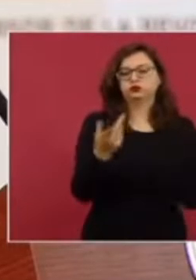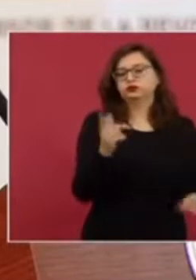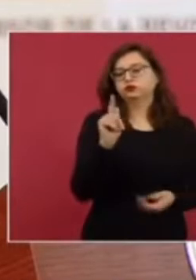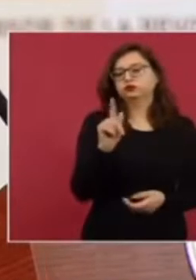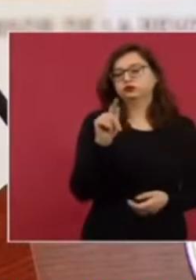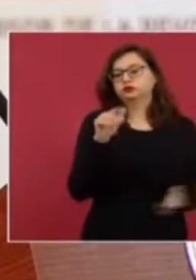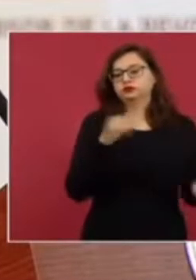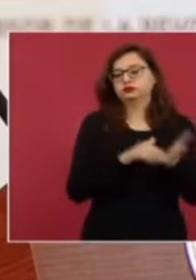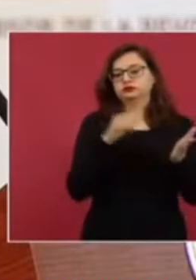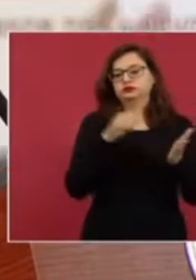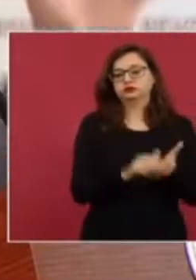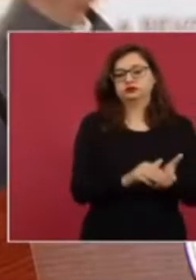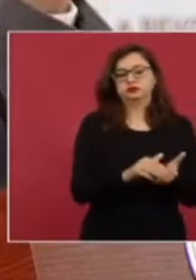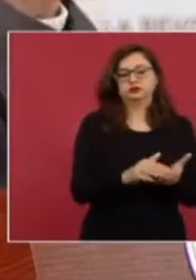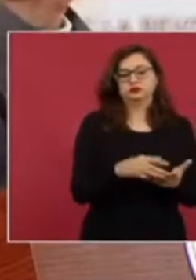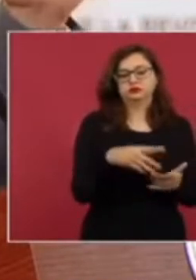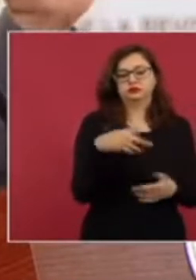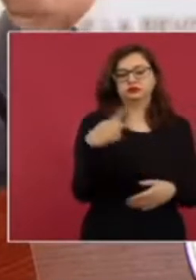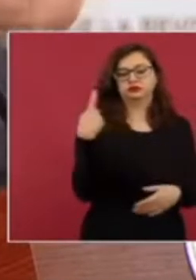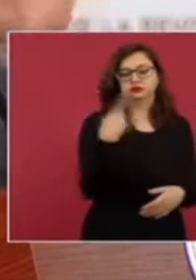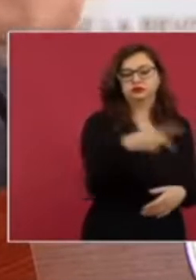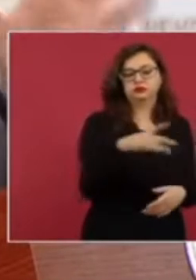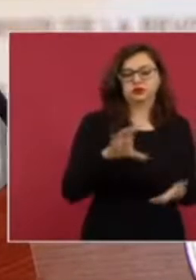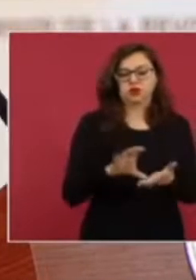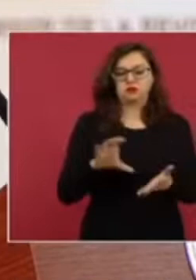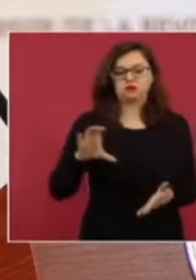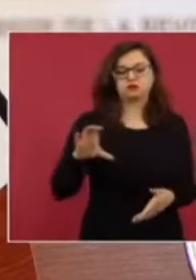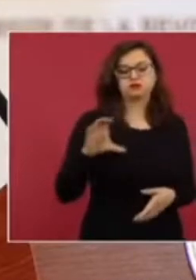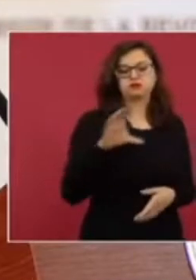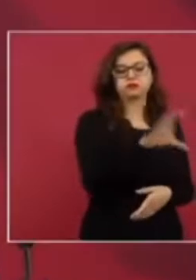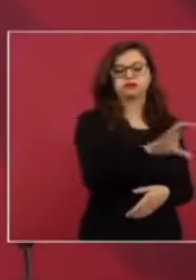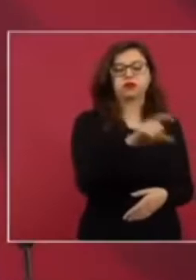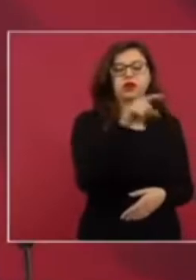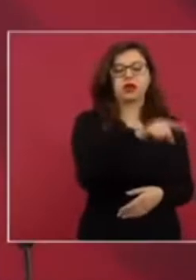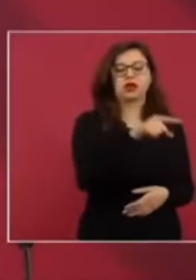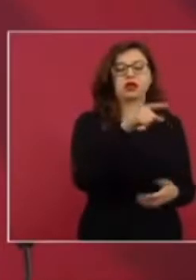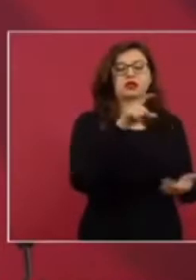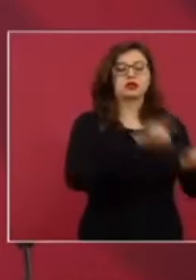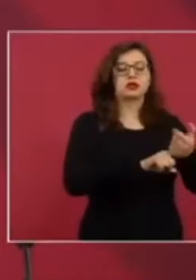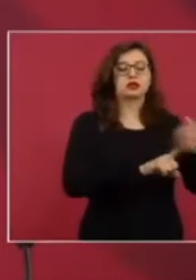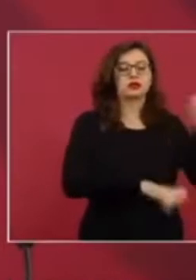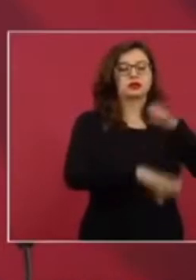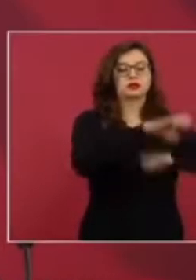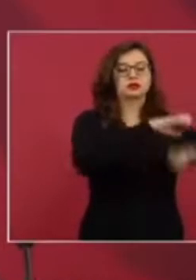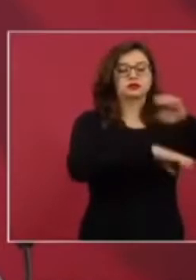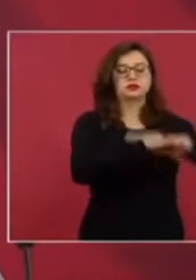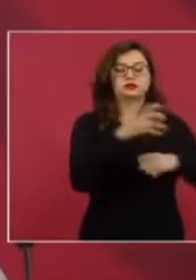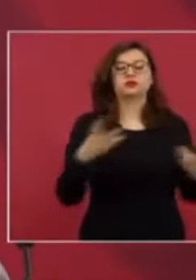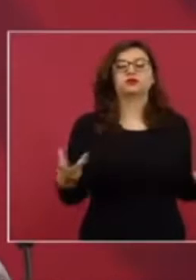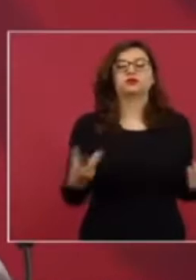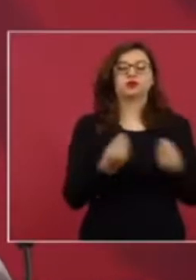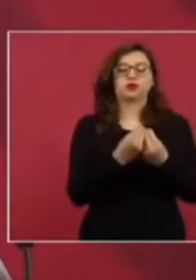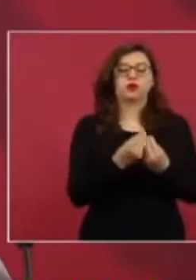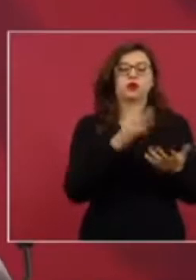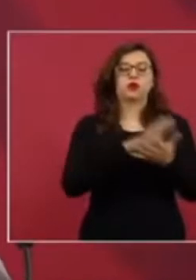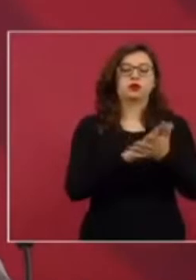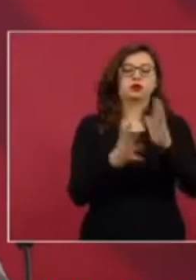60, 70 mil millones. Y esas empresas estaban vinculadas al